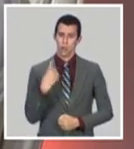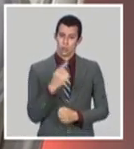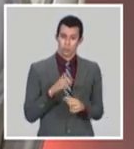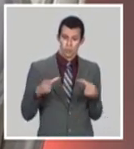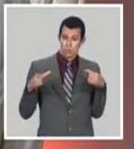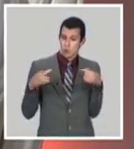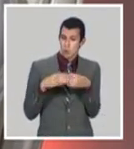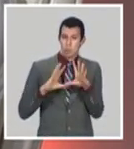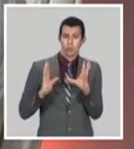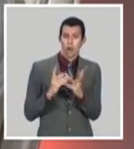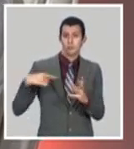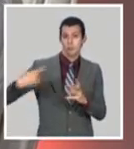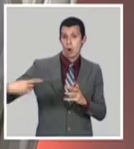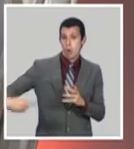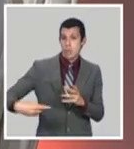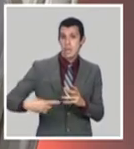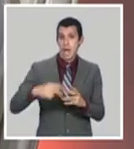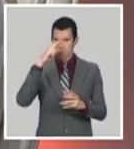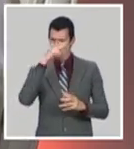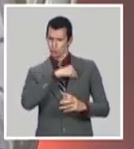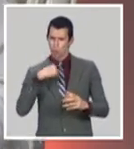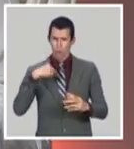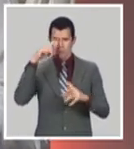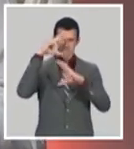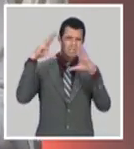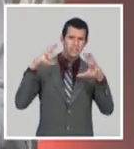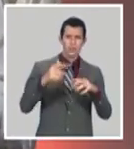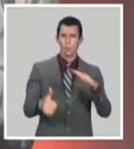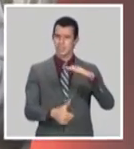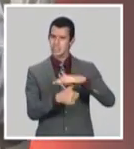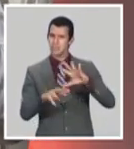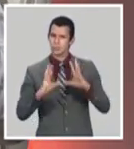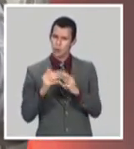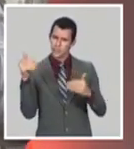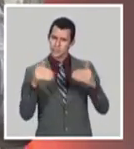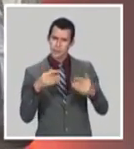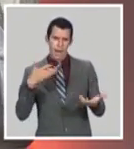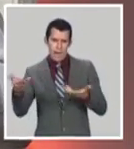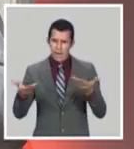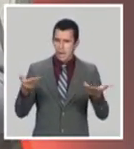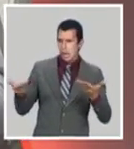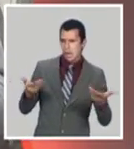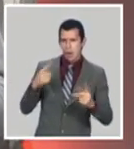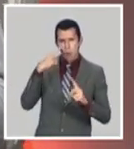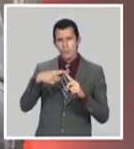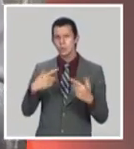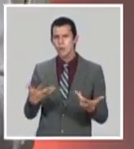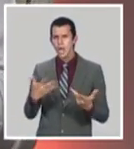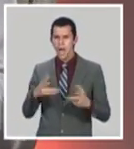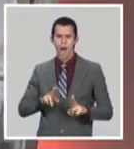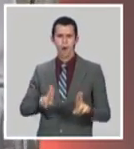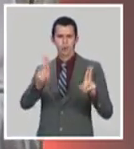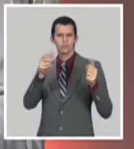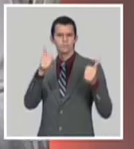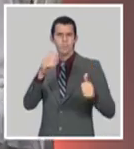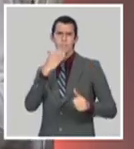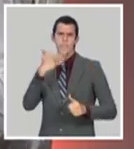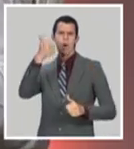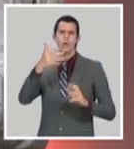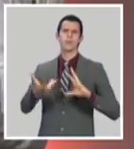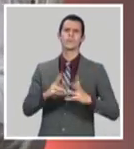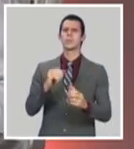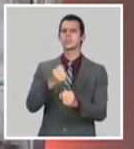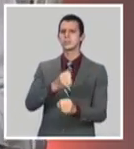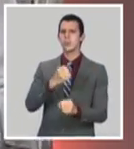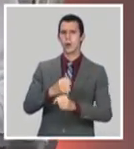estado insistiendo con mucha fuerza. Y como todos, es decir, desde la responsabilidad de la familia, el sistema de salud, el resto de